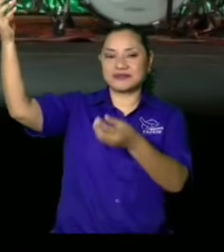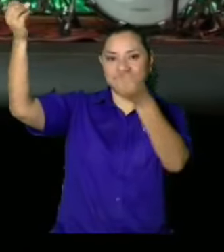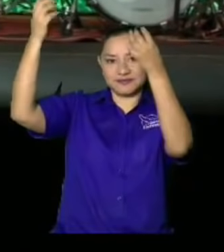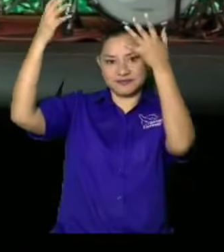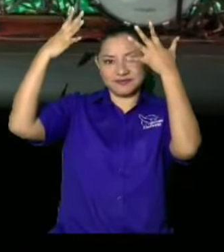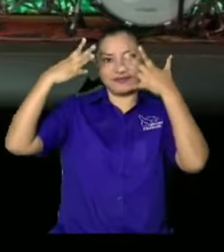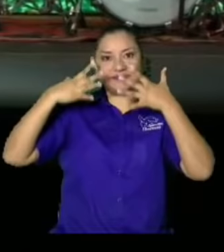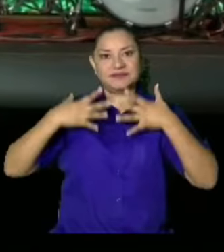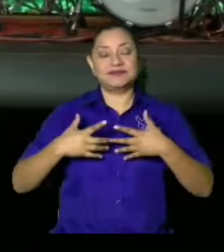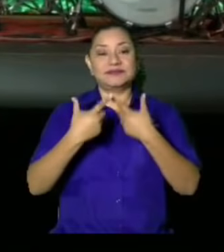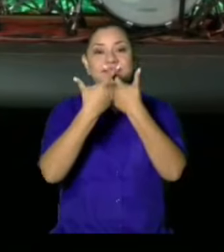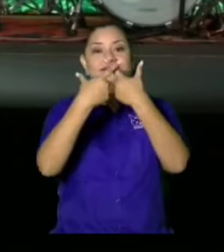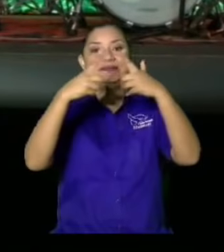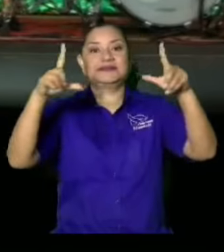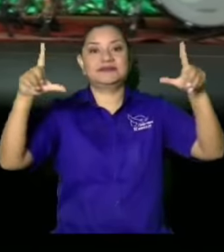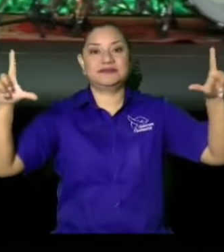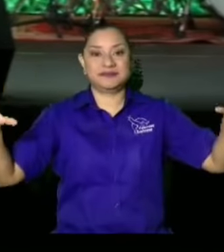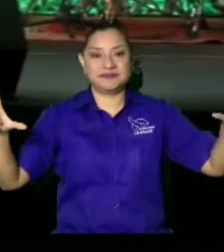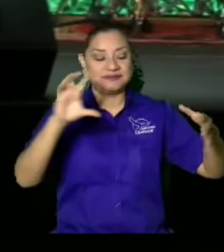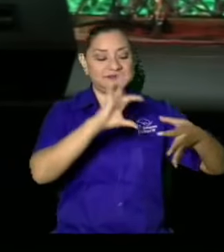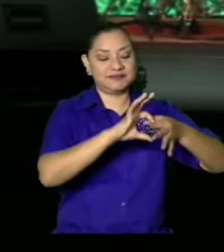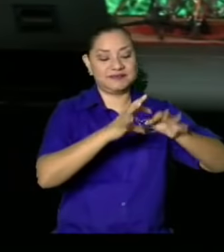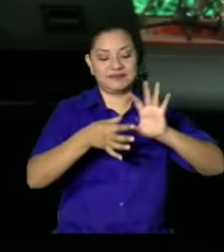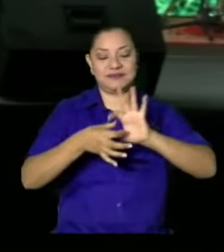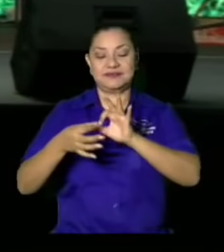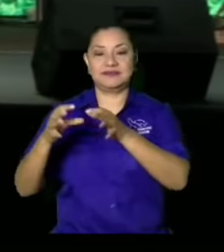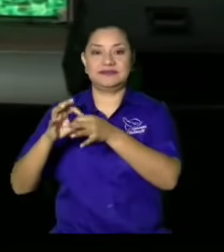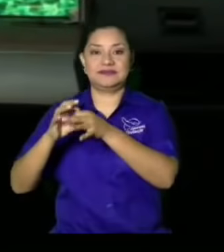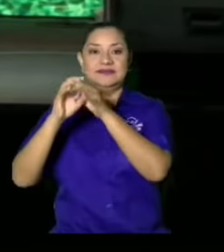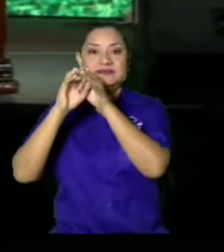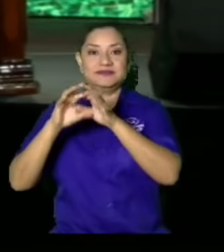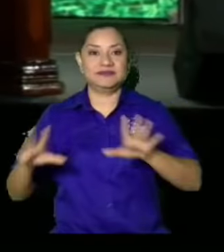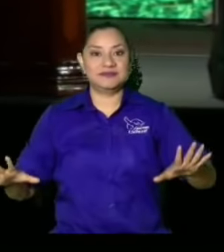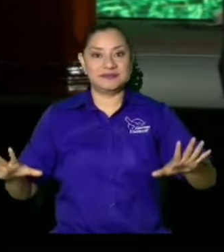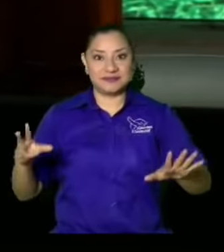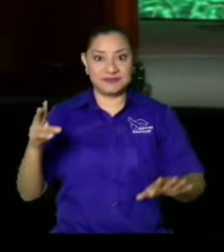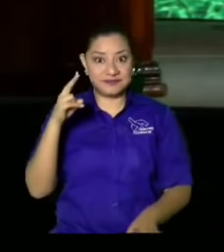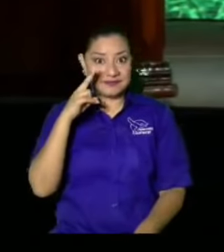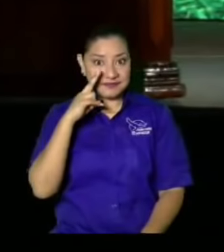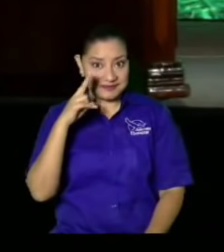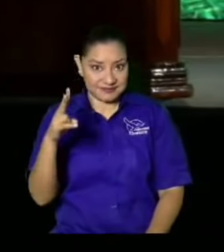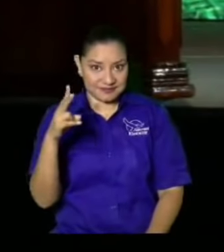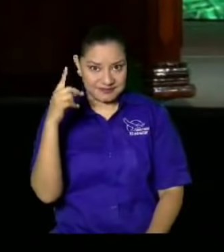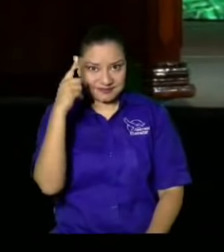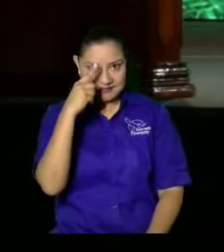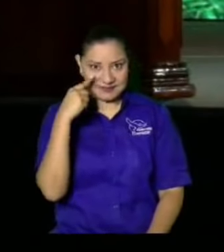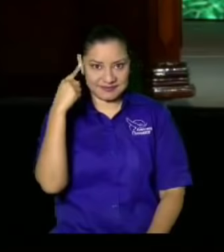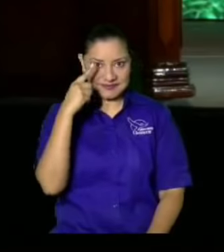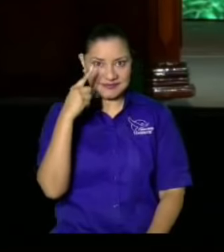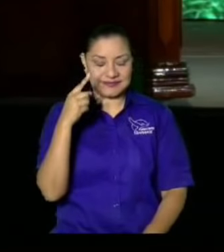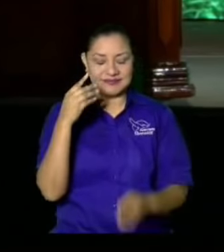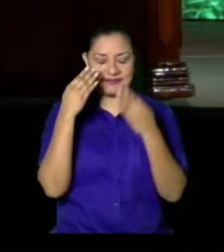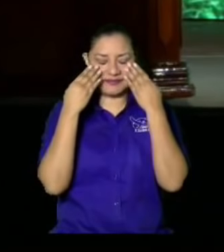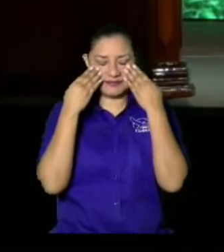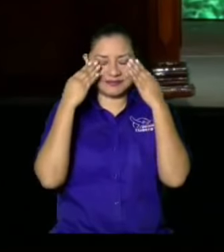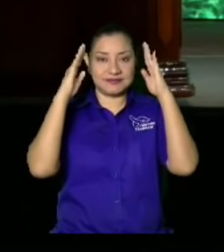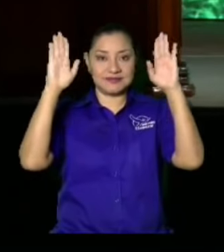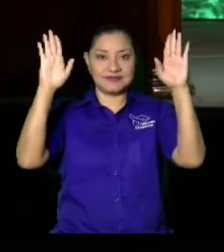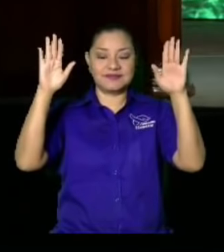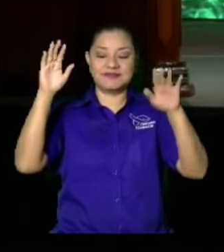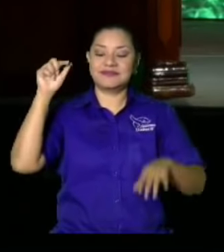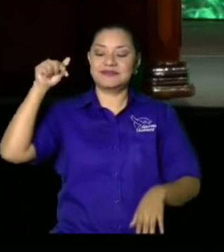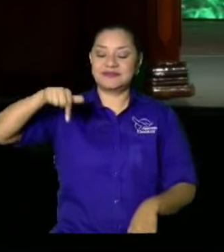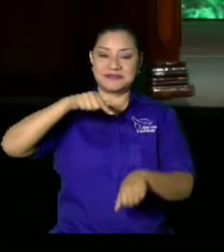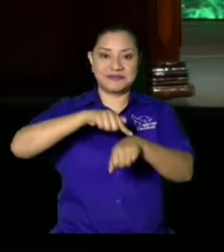enfermos, a liberar cautivos, a romper cadenas, ataduras, ligaduras, a darle vista a los ciegos y a proclamar la etapa de agradar a